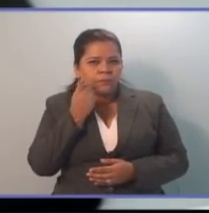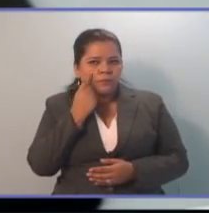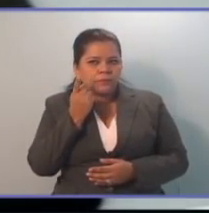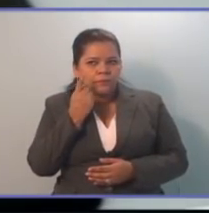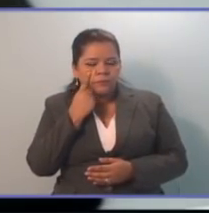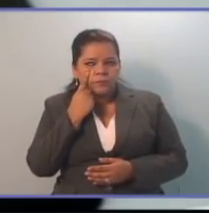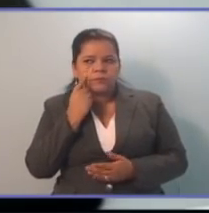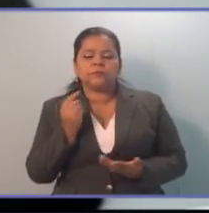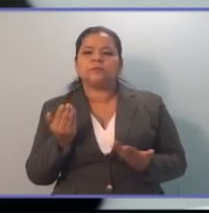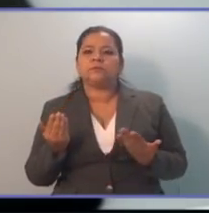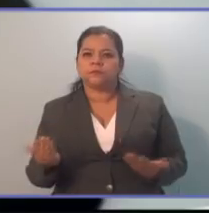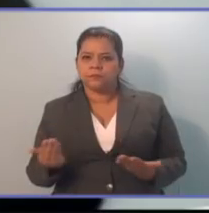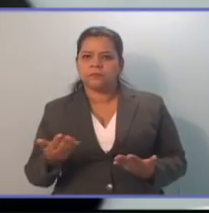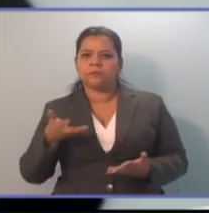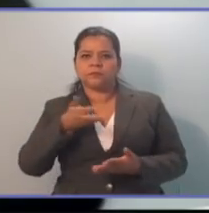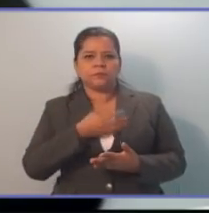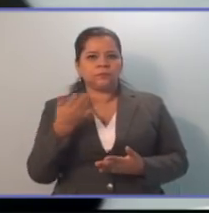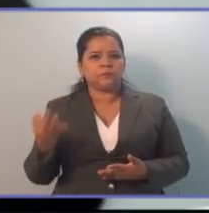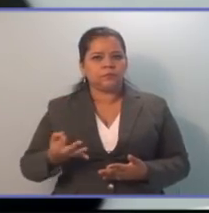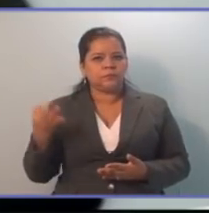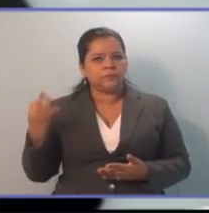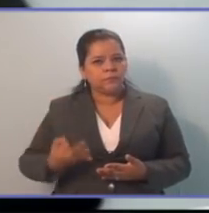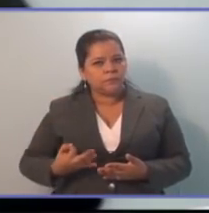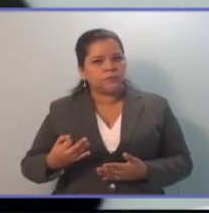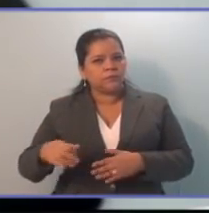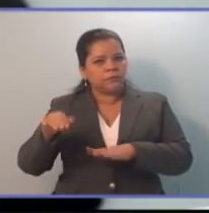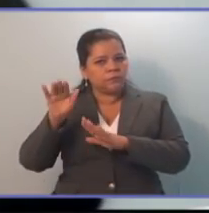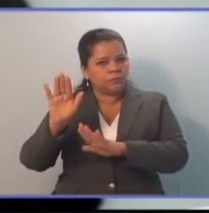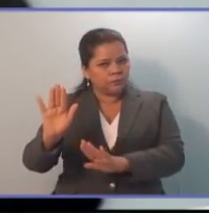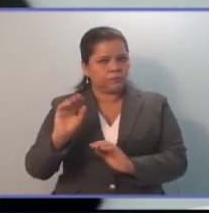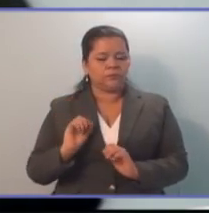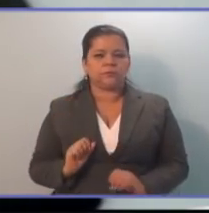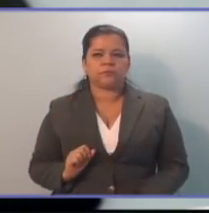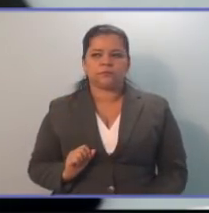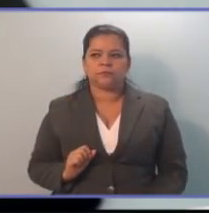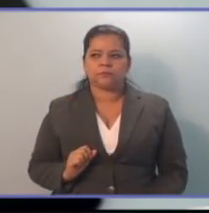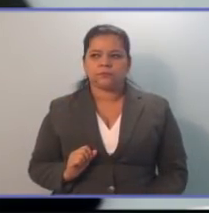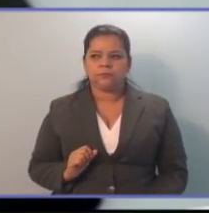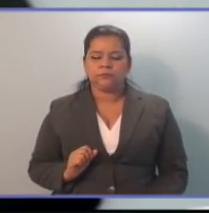que haya un respeto a los mismos,